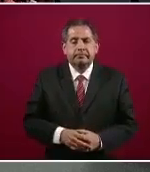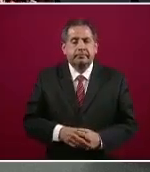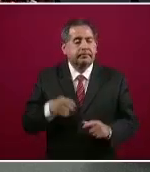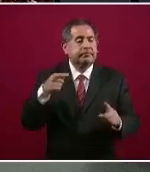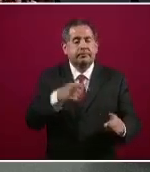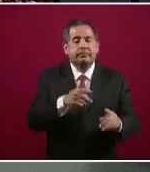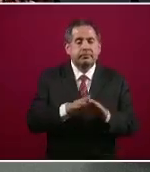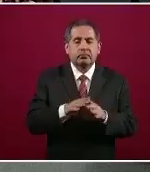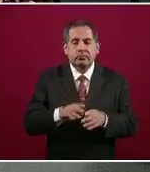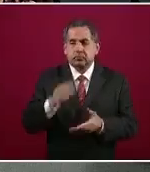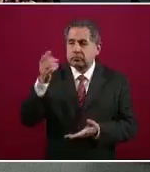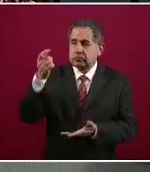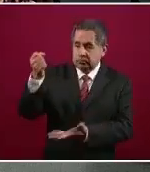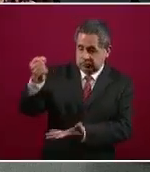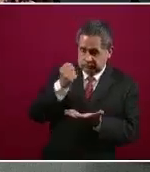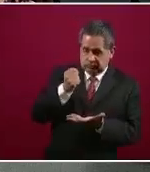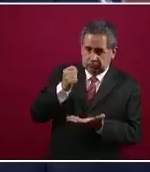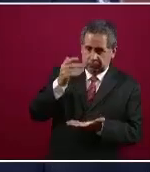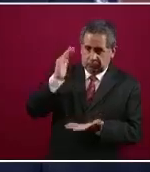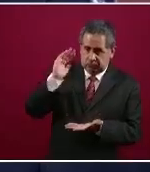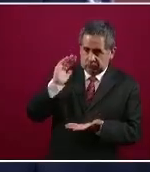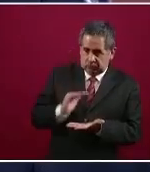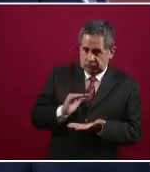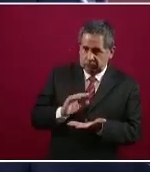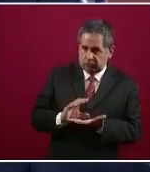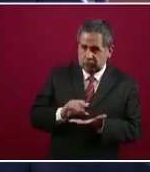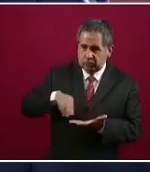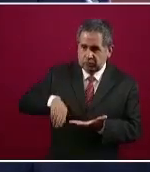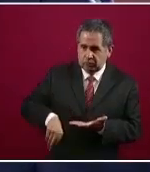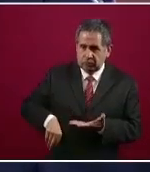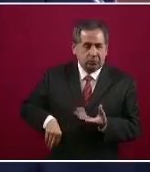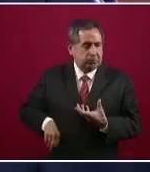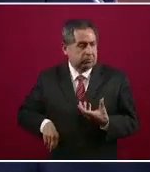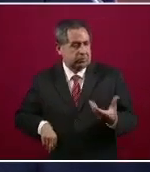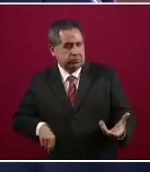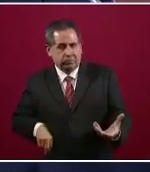llegaba con moche, con piquete de ojo.